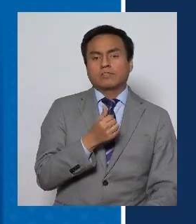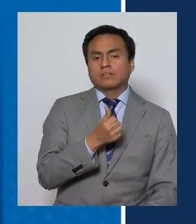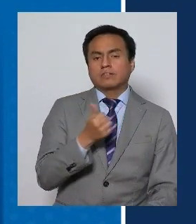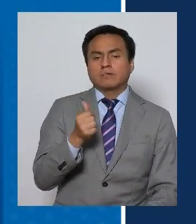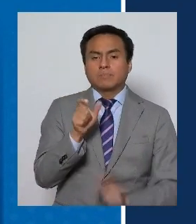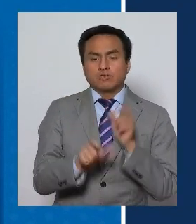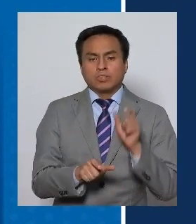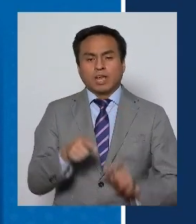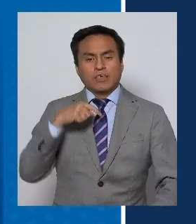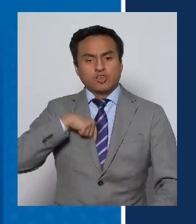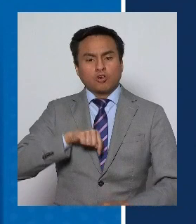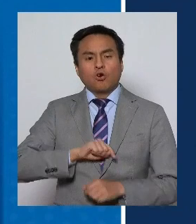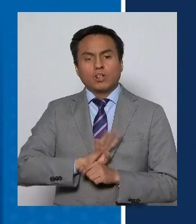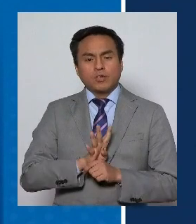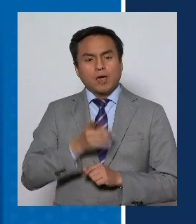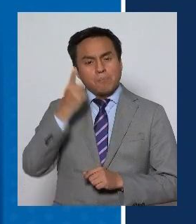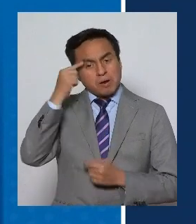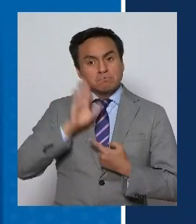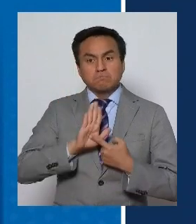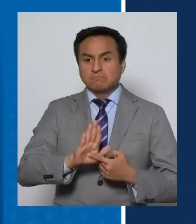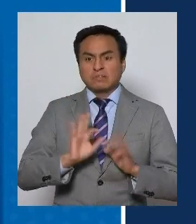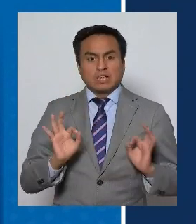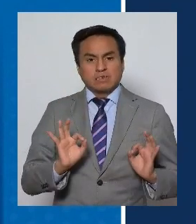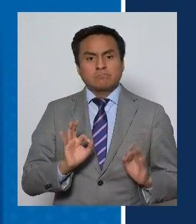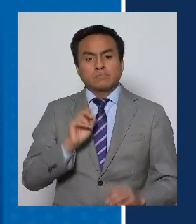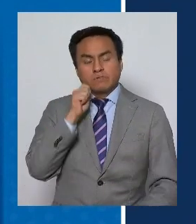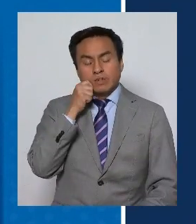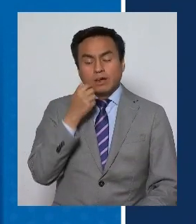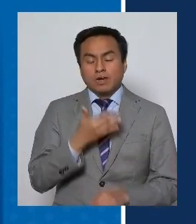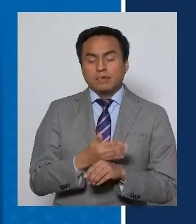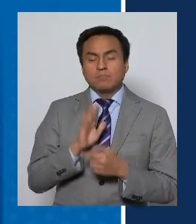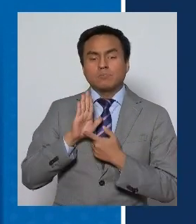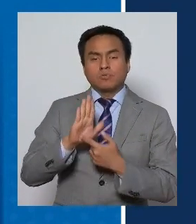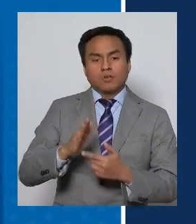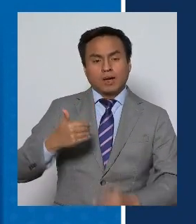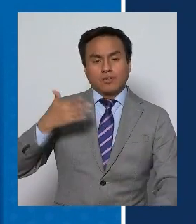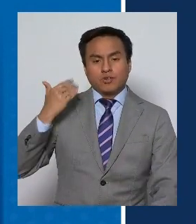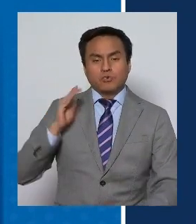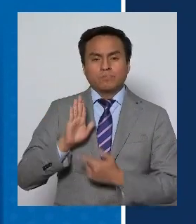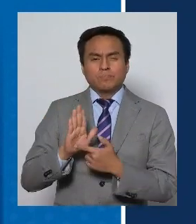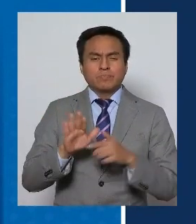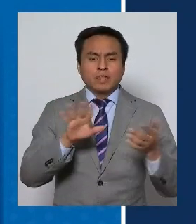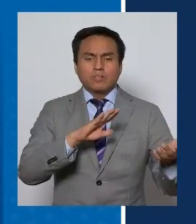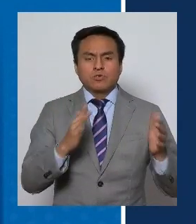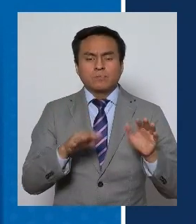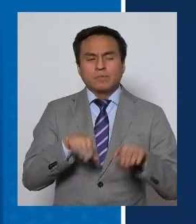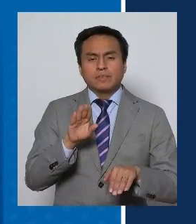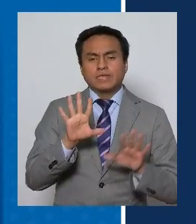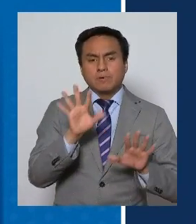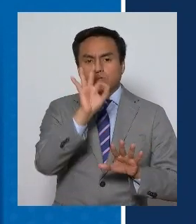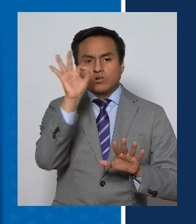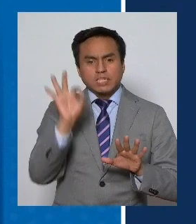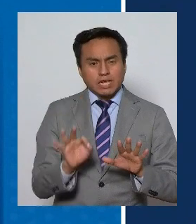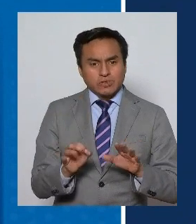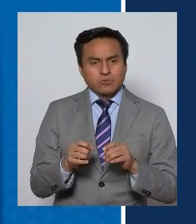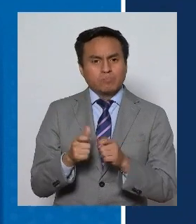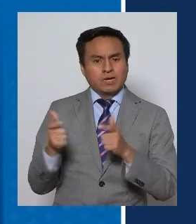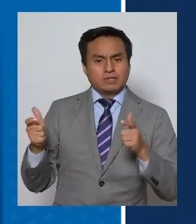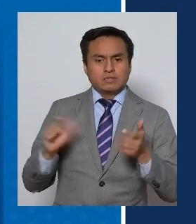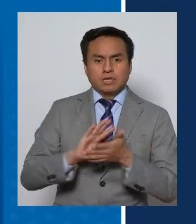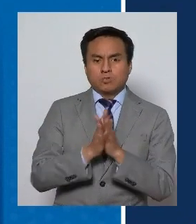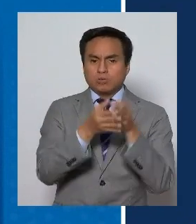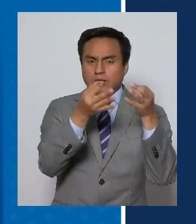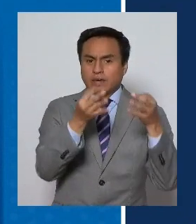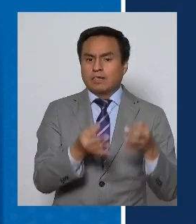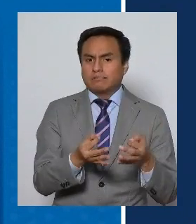366 personas asintomáticas. Como lo hemos visto en los días anteriores, alrededor un poco más de un 10% del total